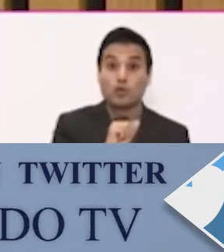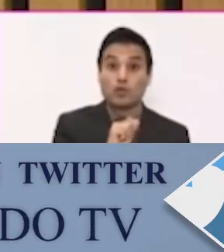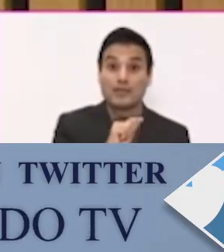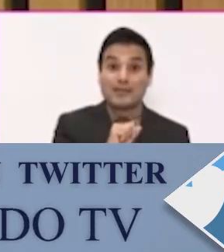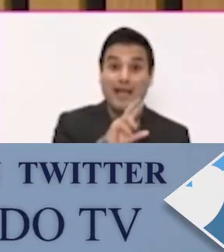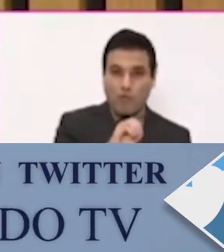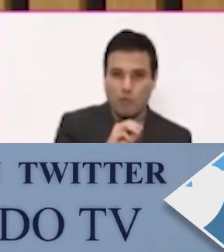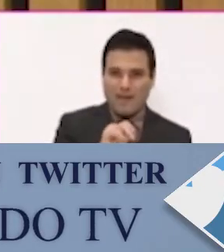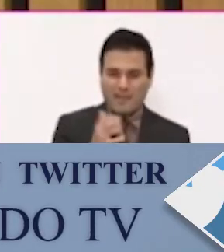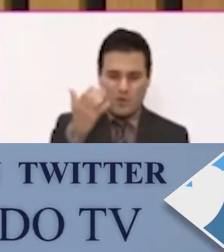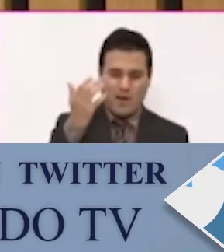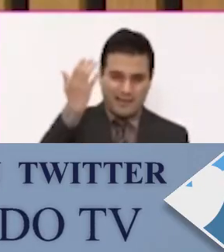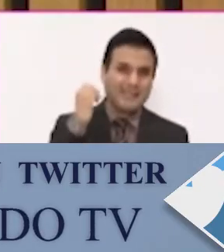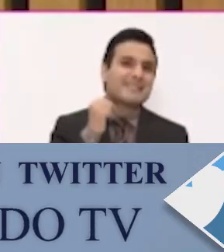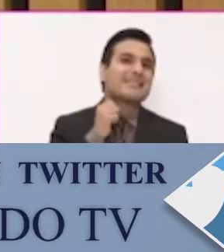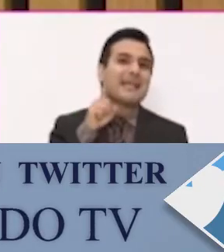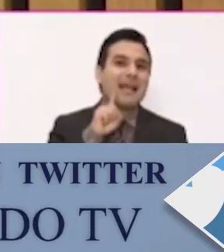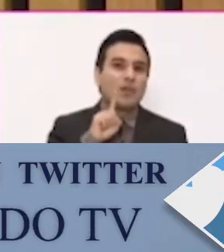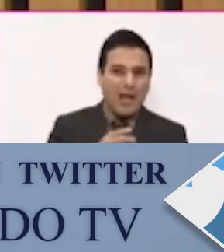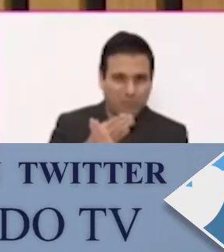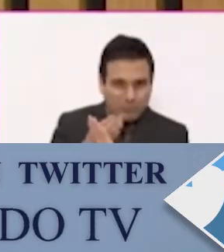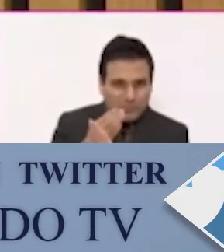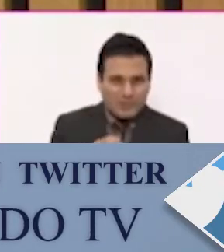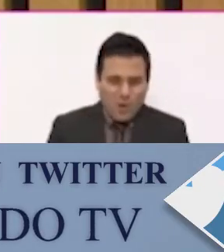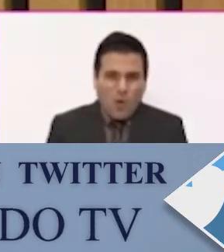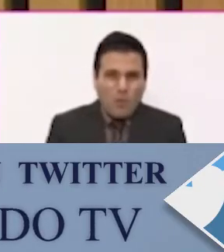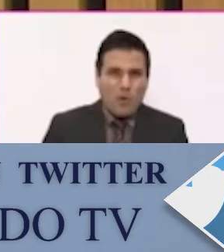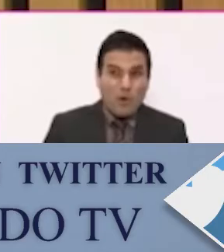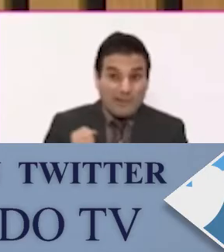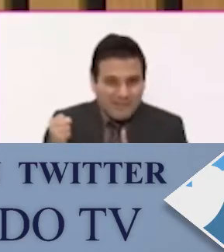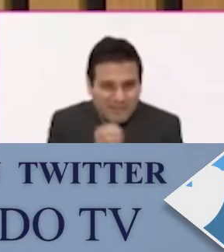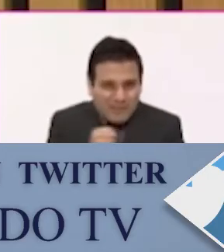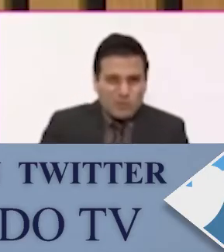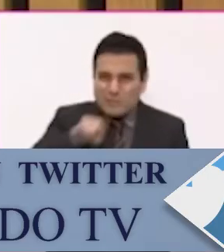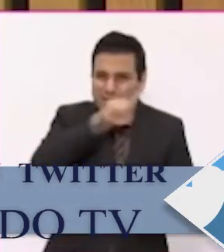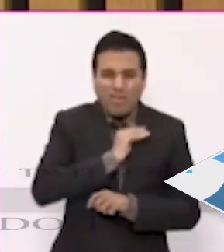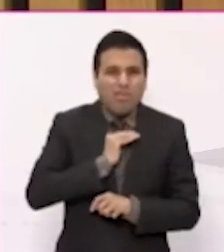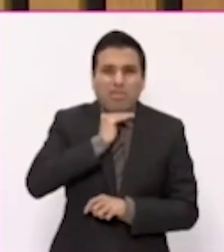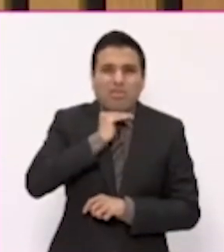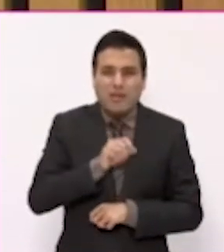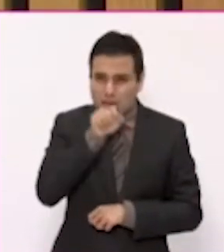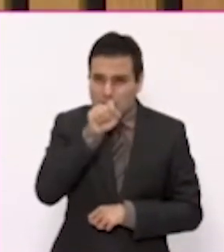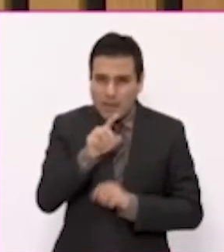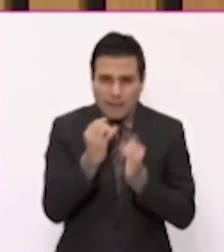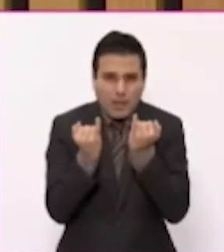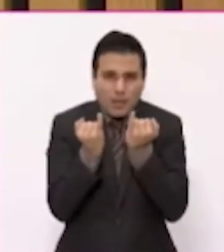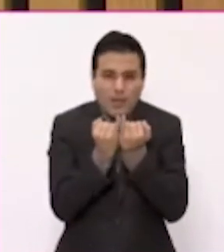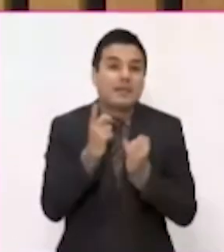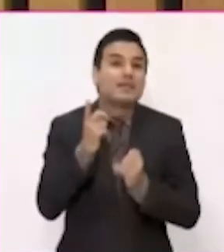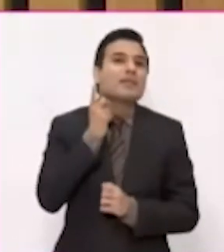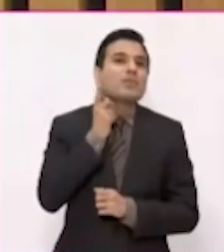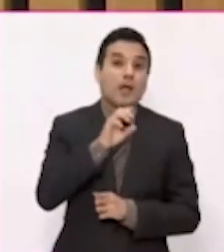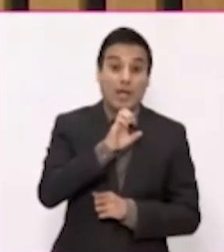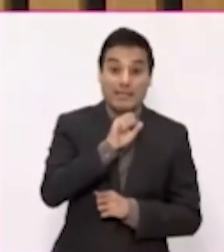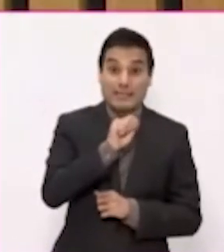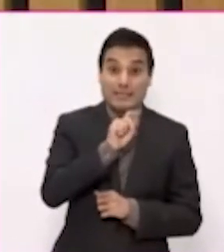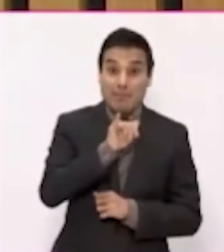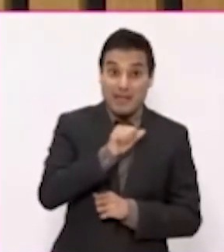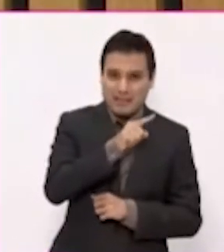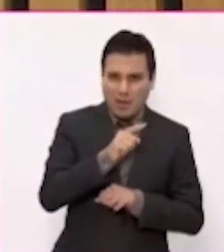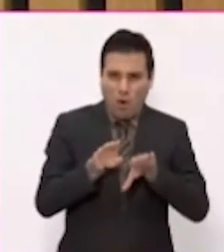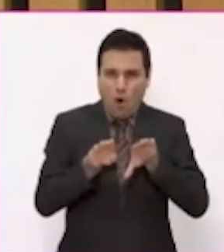la senadora Mónica Fernández Balboa, siendo presidente del Senado, agresión física. No vieron las expresiones del diputado Espadas, brutales